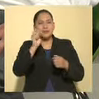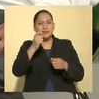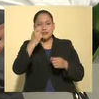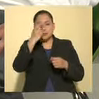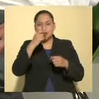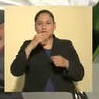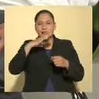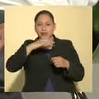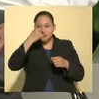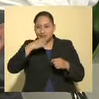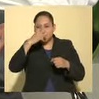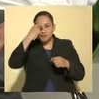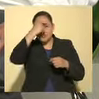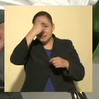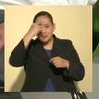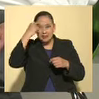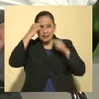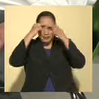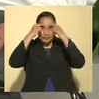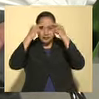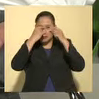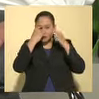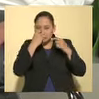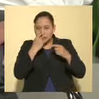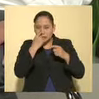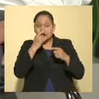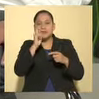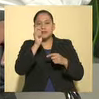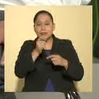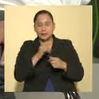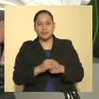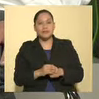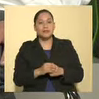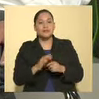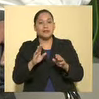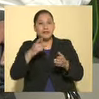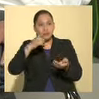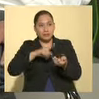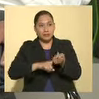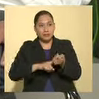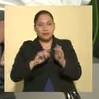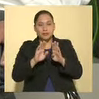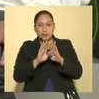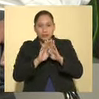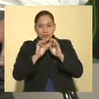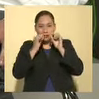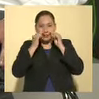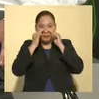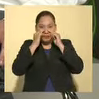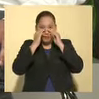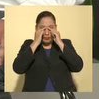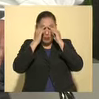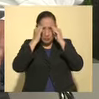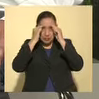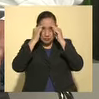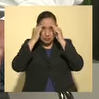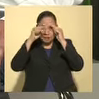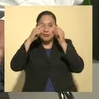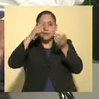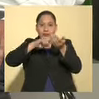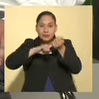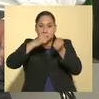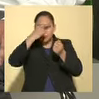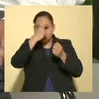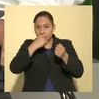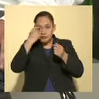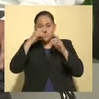qué son los senos paranasales. Uh-huh. Los senos paranasales son unas cavidades como bolsitas de aire que tenemos dentro